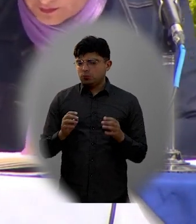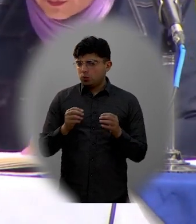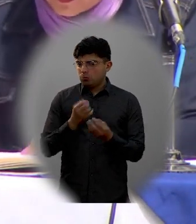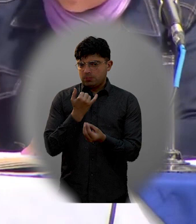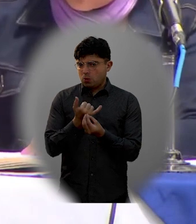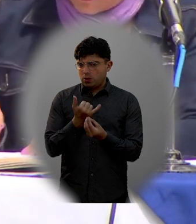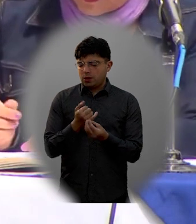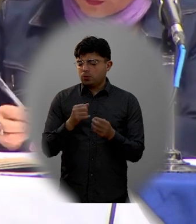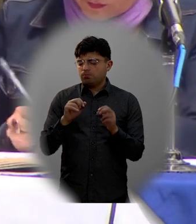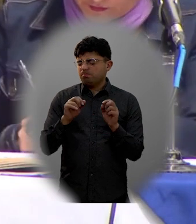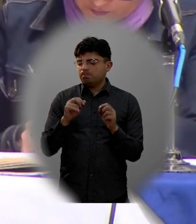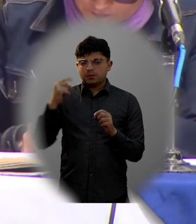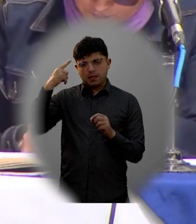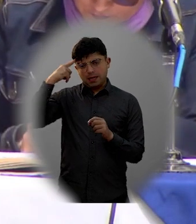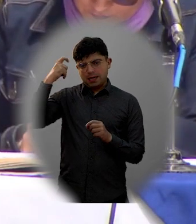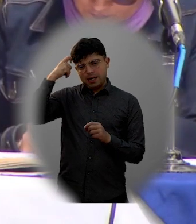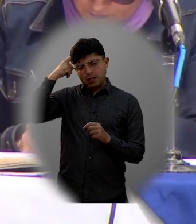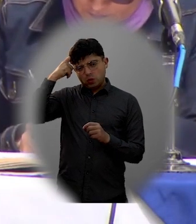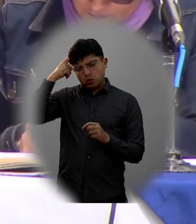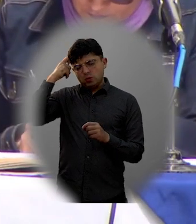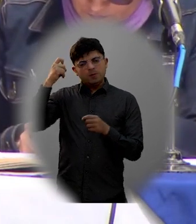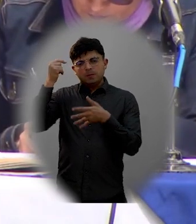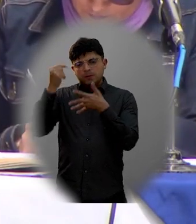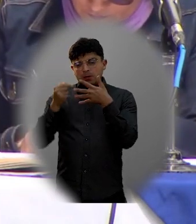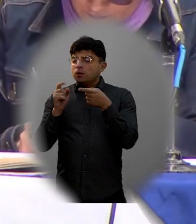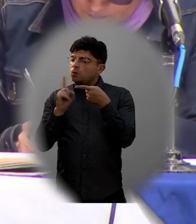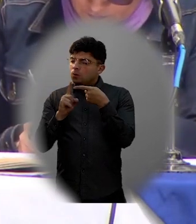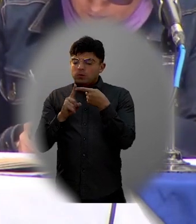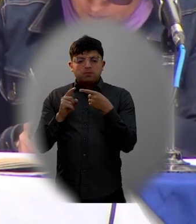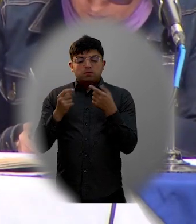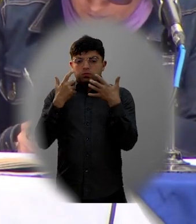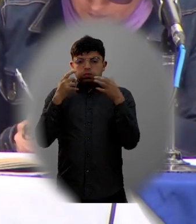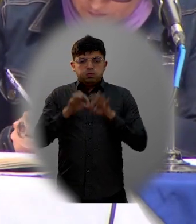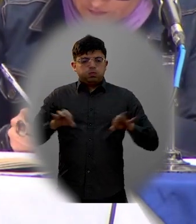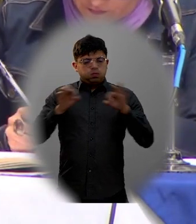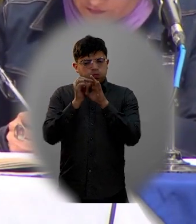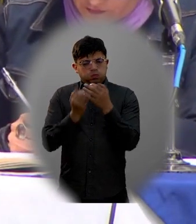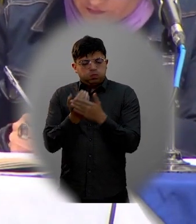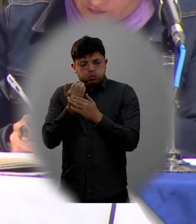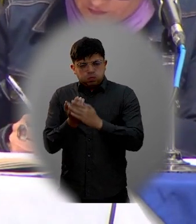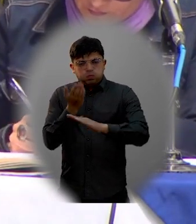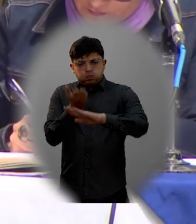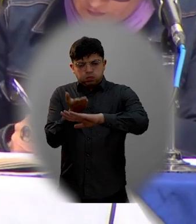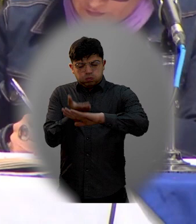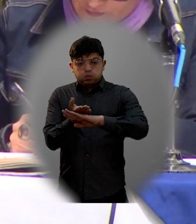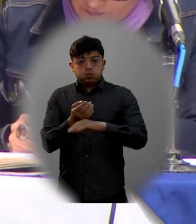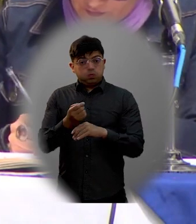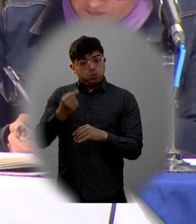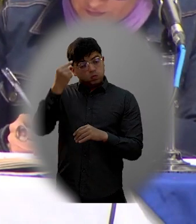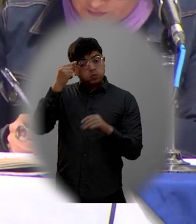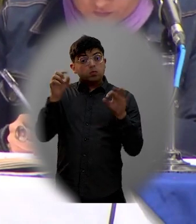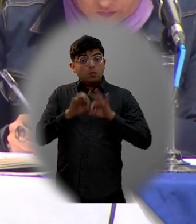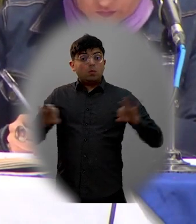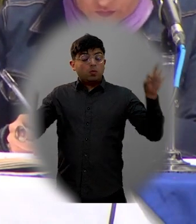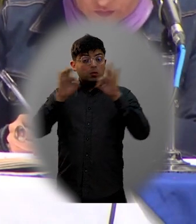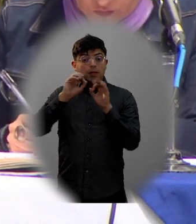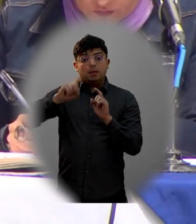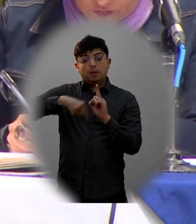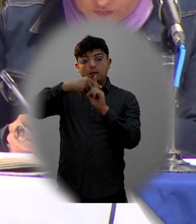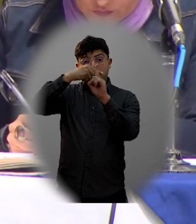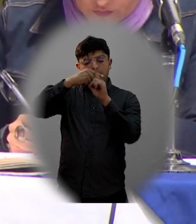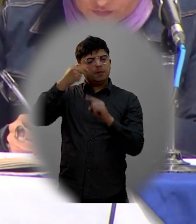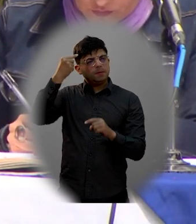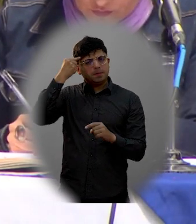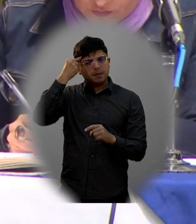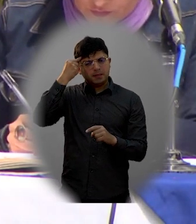concretar en retos. Yo sí creo que hay un reto fundamental en esta nueva apuesta que me parece muy importante y muy positivo